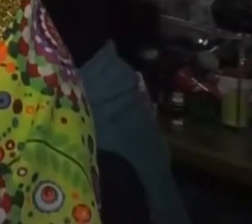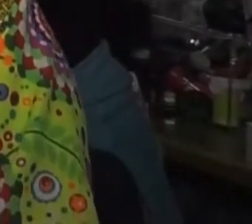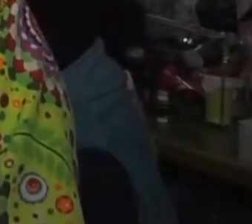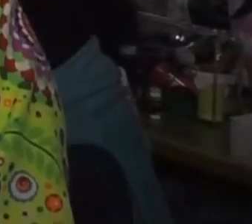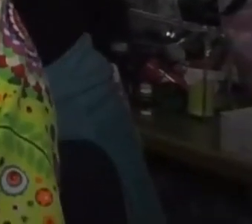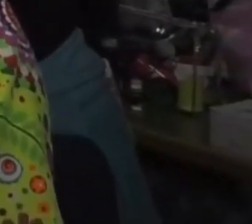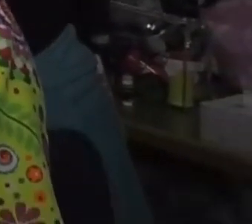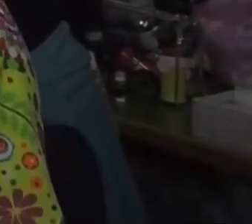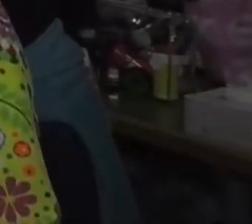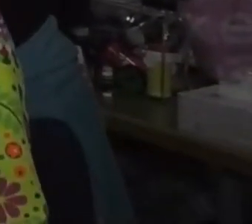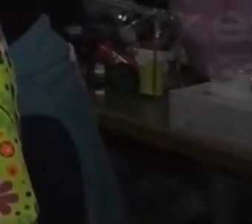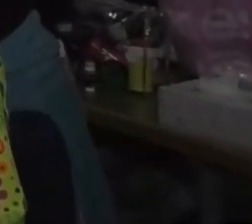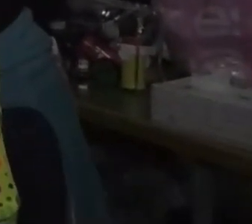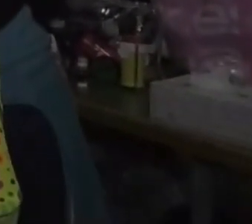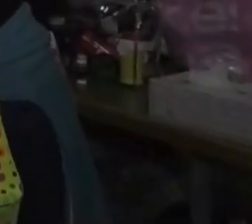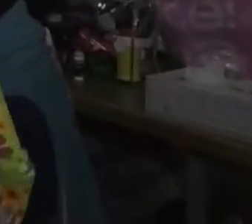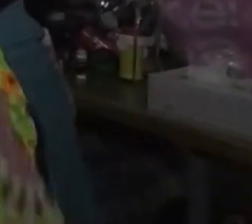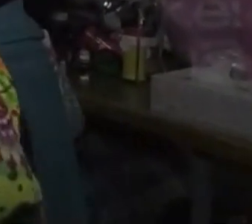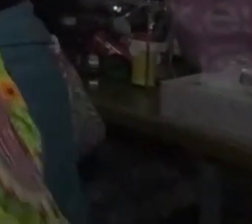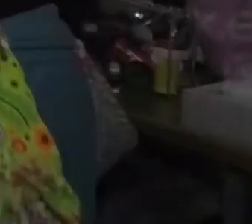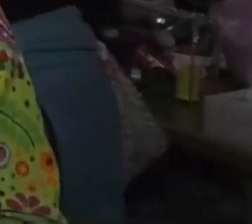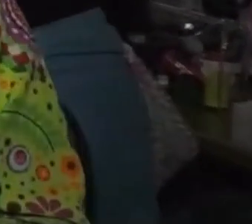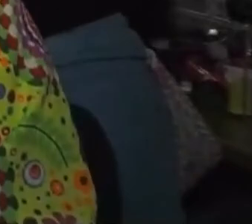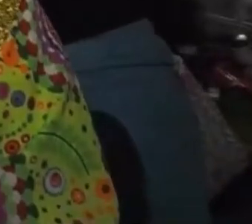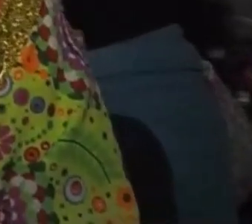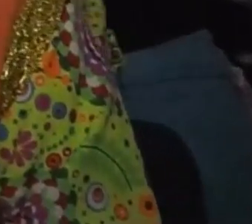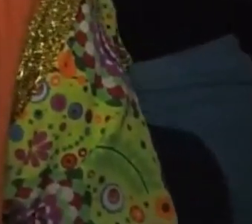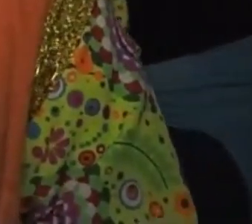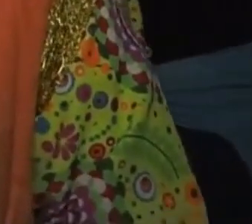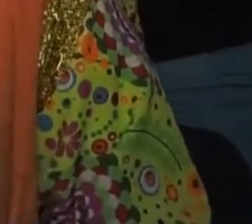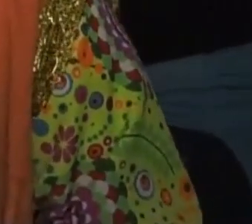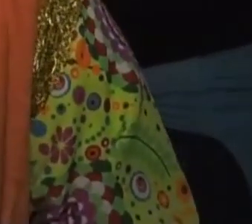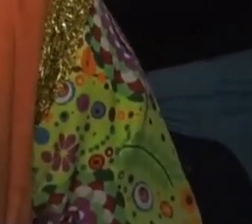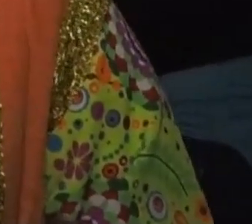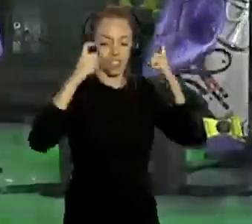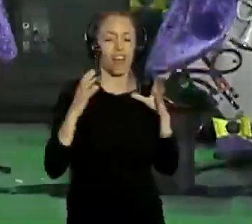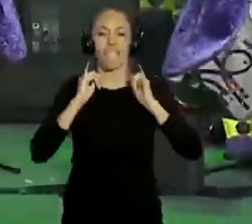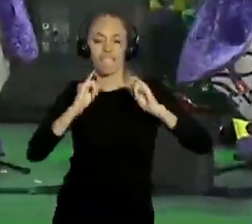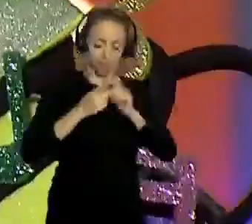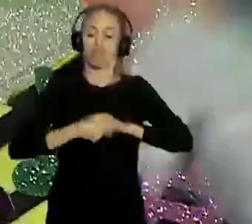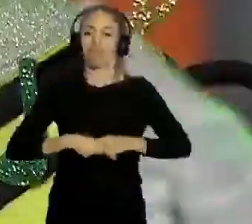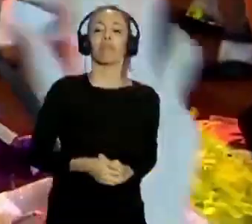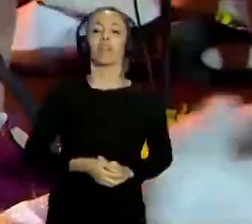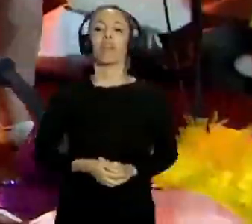que estén pendientes de la actuación detrás con traje hay sorpresas ahí es nada roberts